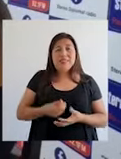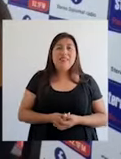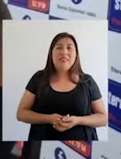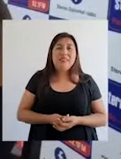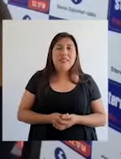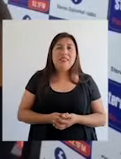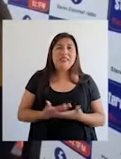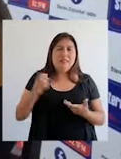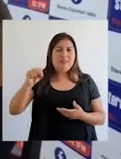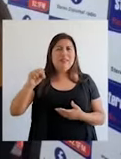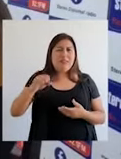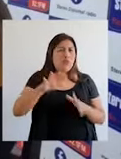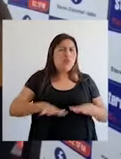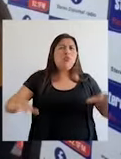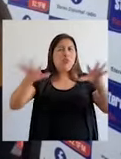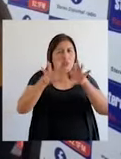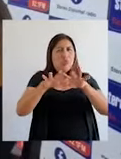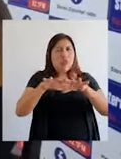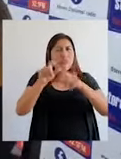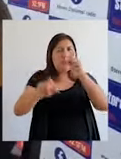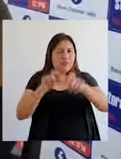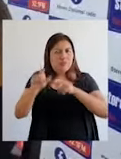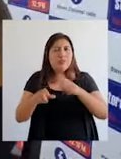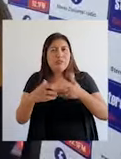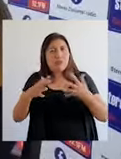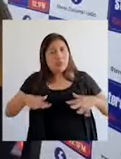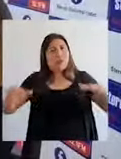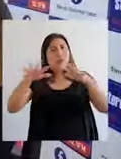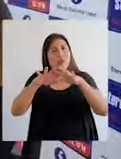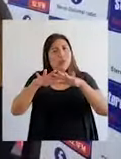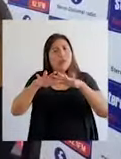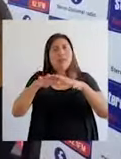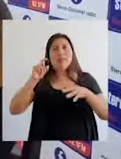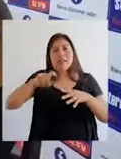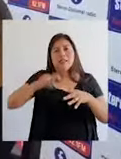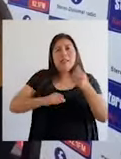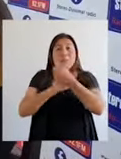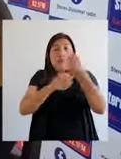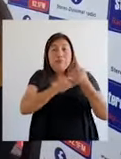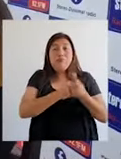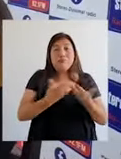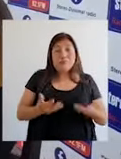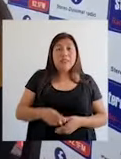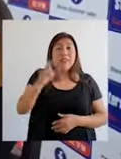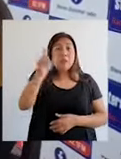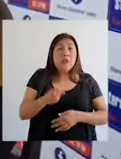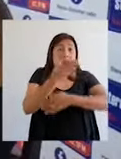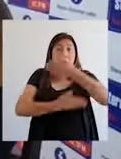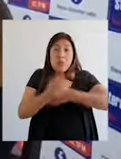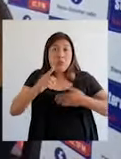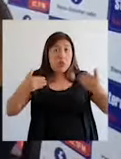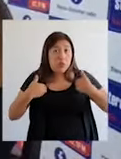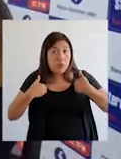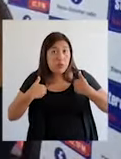cierto? Por toda la sociedad en su conjunto. Por Todos toda deberíamos la estar sociedad. apostando a eso porque la verdad es que aquellas personas que no tienen discapacidad